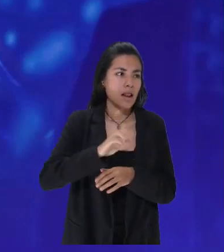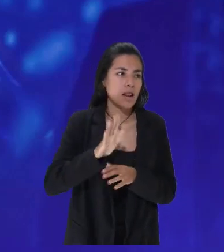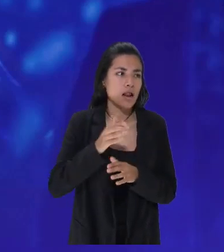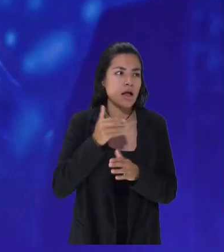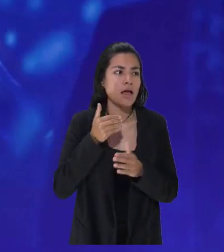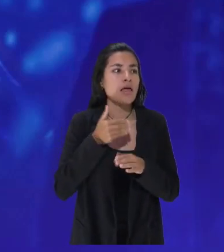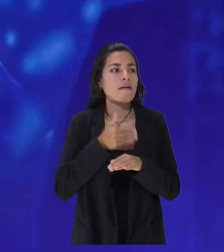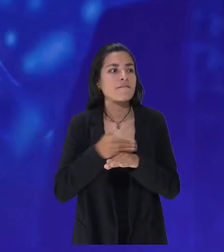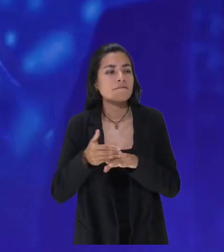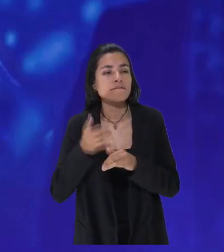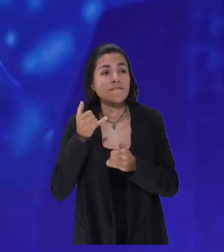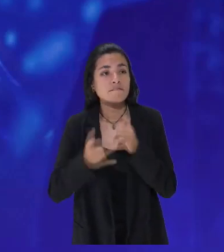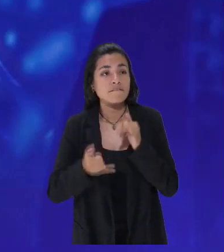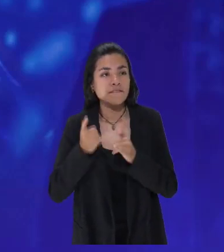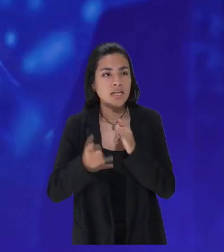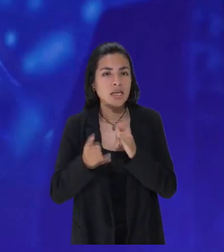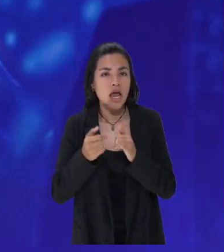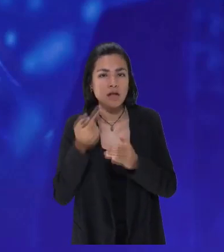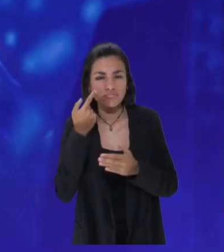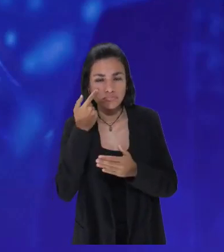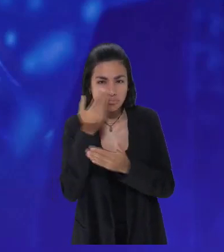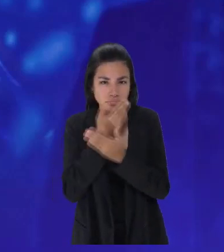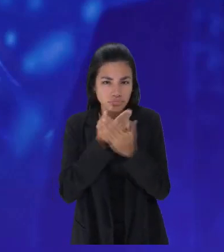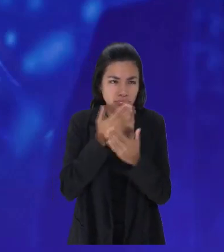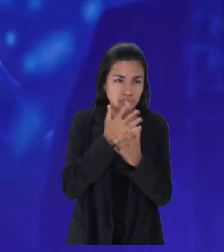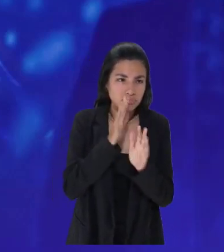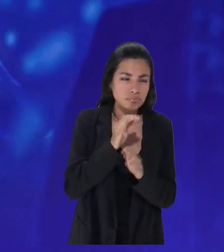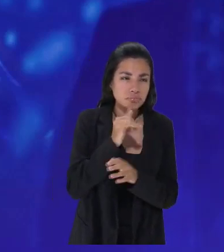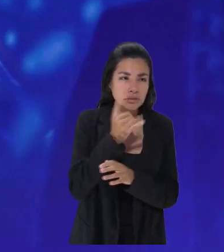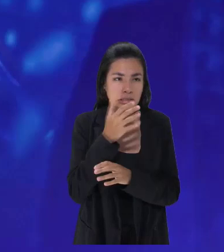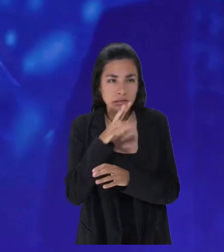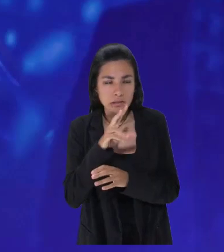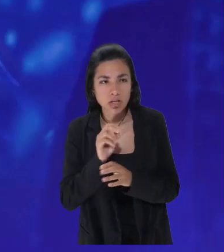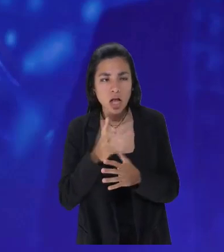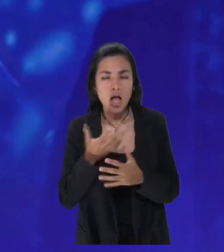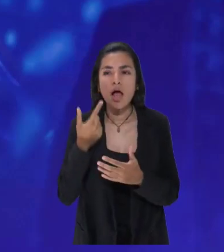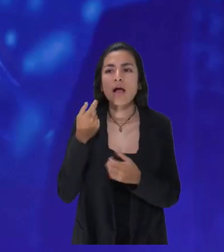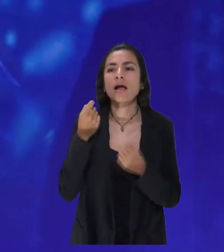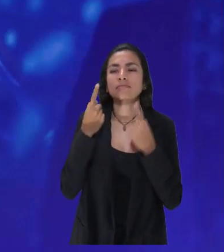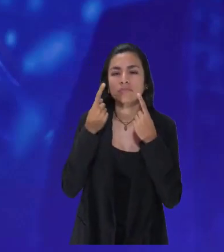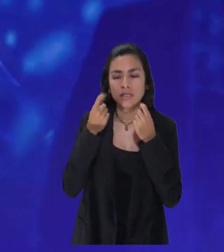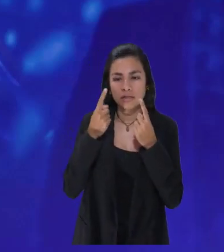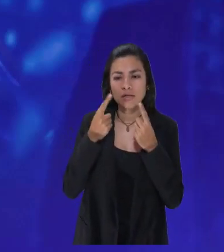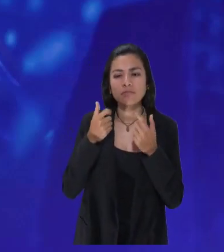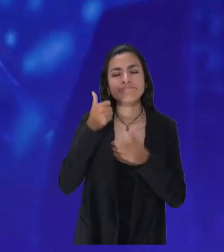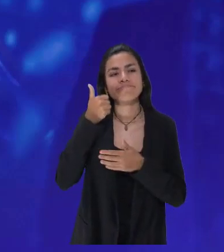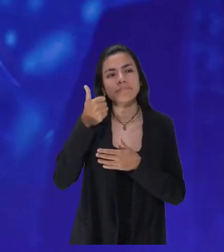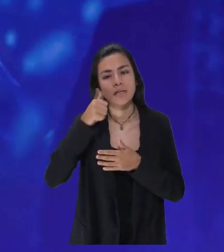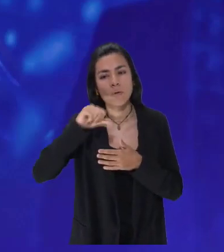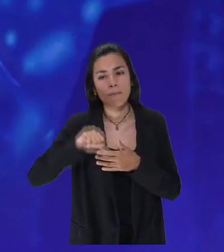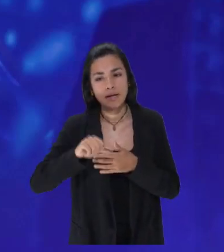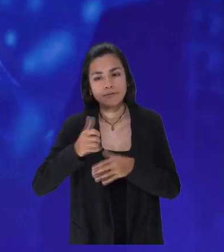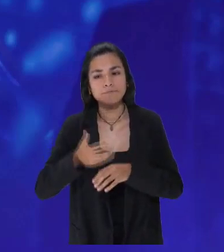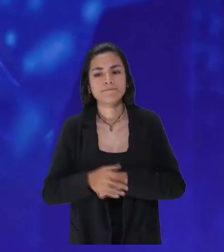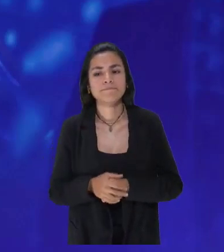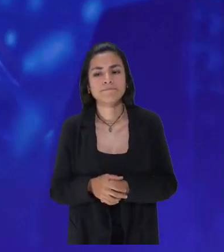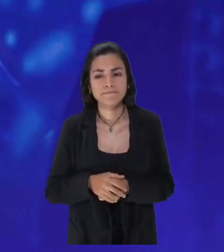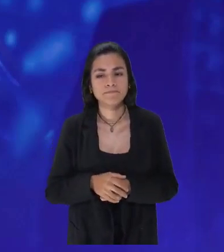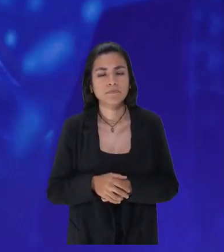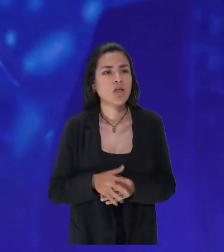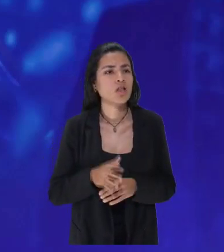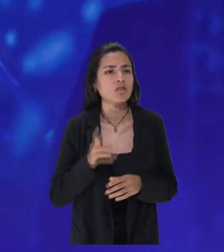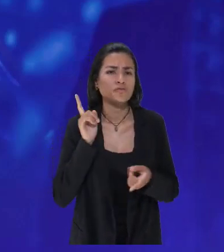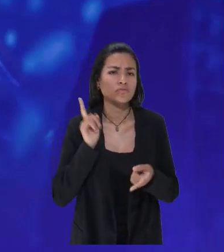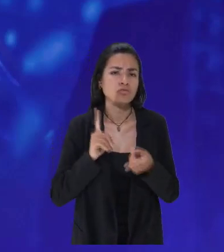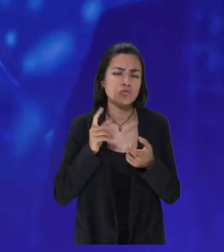lo que respondiste, y seguramente en la medida que va avanzando la cirugía vas entendiendo si respondiste bien o respondiste mal. No es para